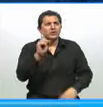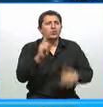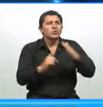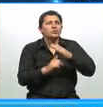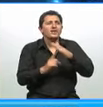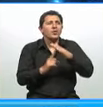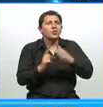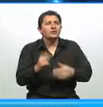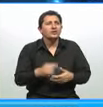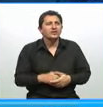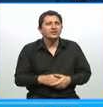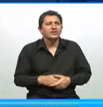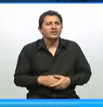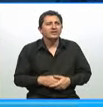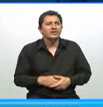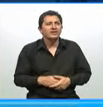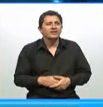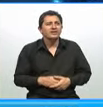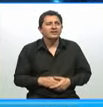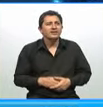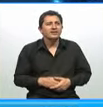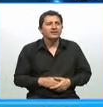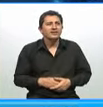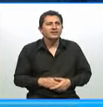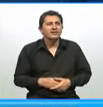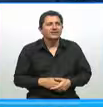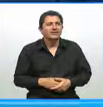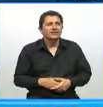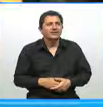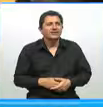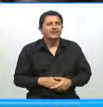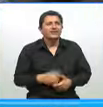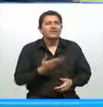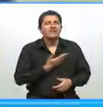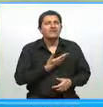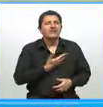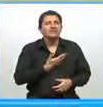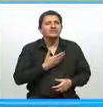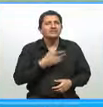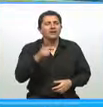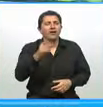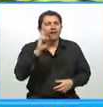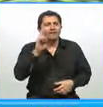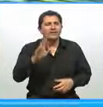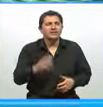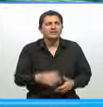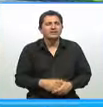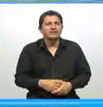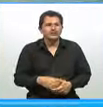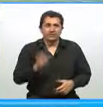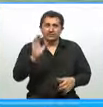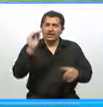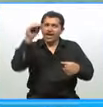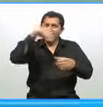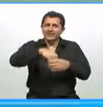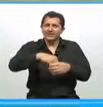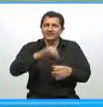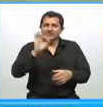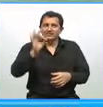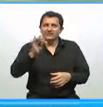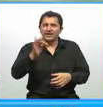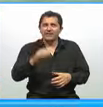favor. Un doble así desde la línea. Vamos, Francisco. Ahí va, Sabés que lo hace, ¿no? Sabés que lo